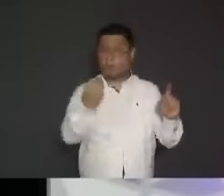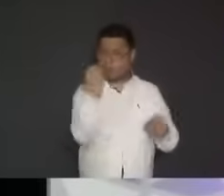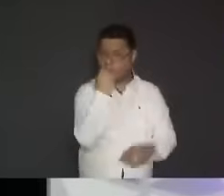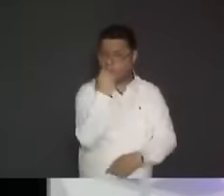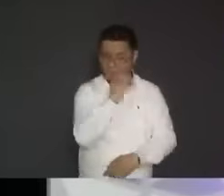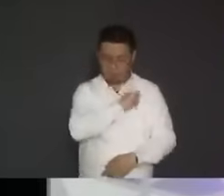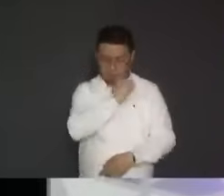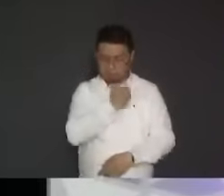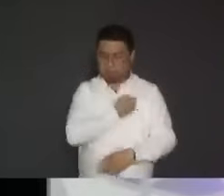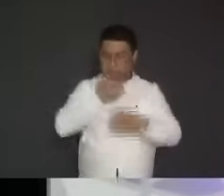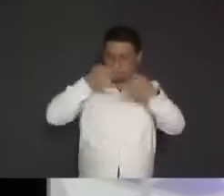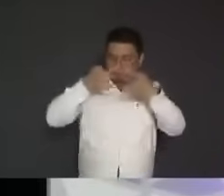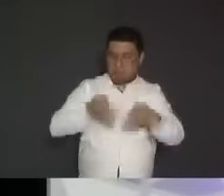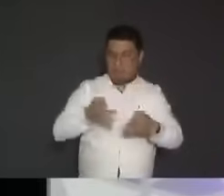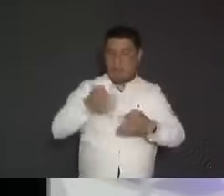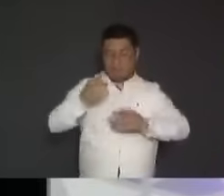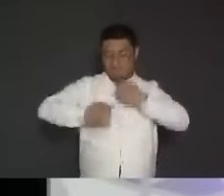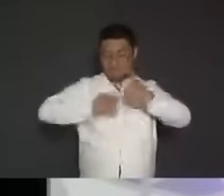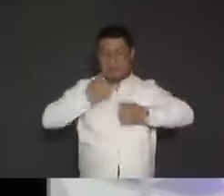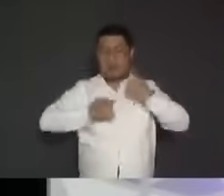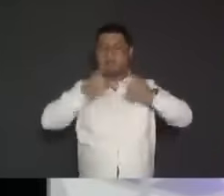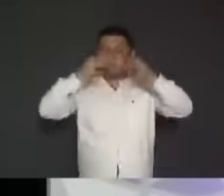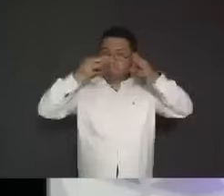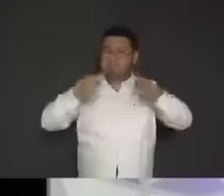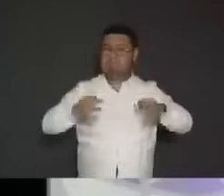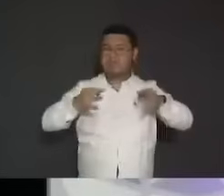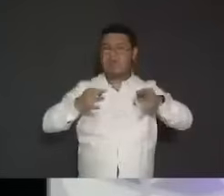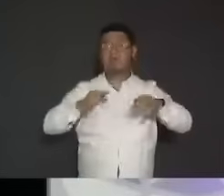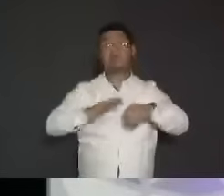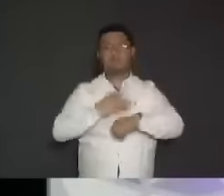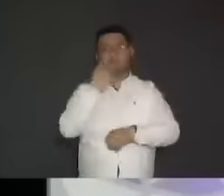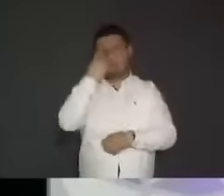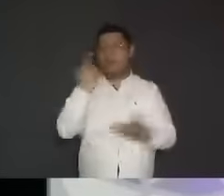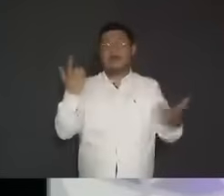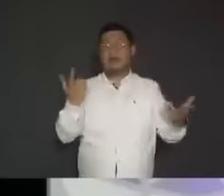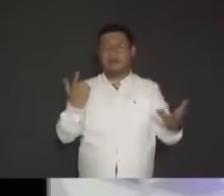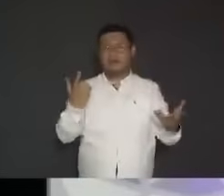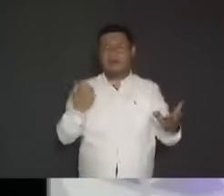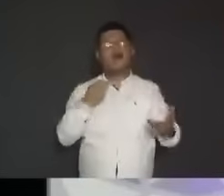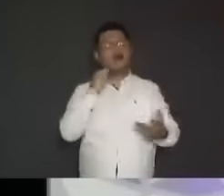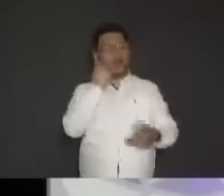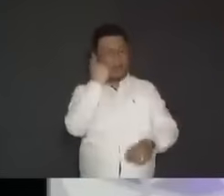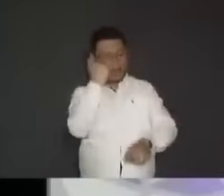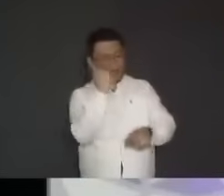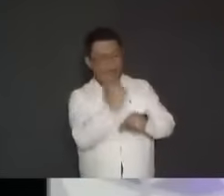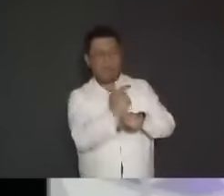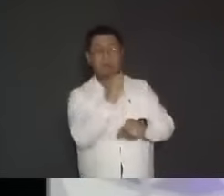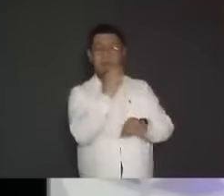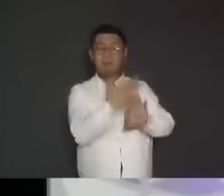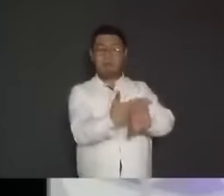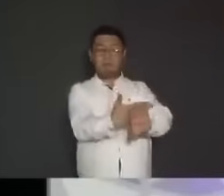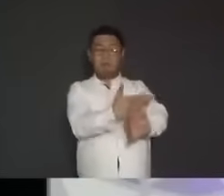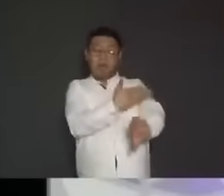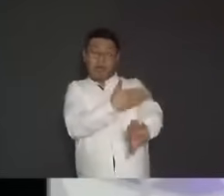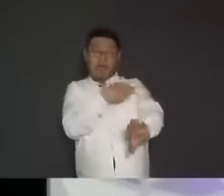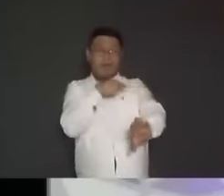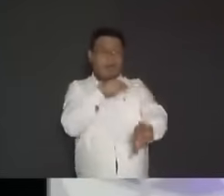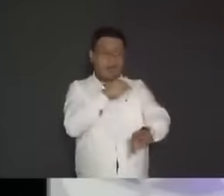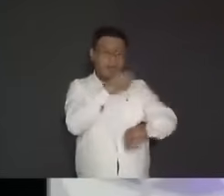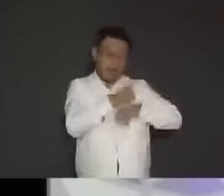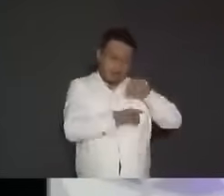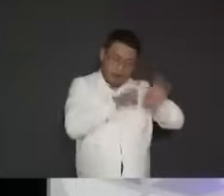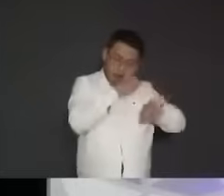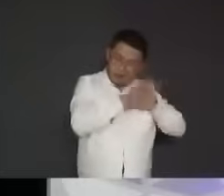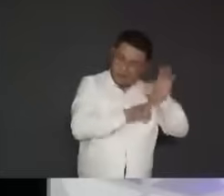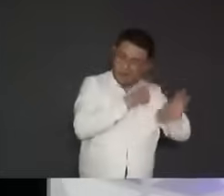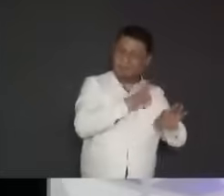inversión histórica en deporte, para que ahí sí, a raíz y de raíz, detectamos a tiempo enfermedades que después se vuelven